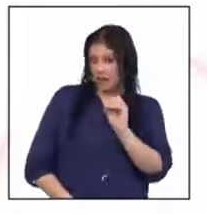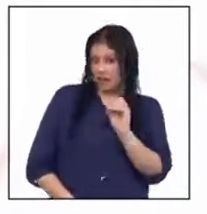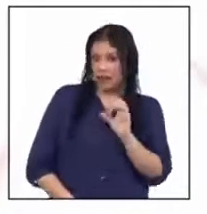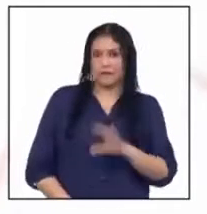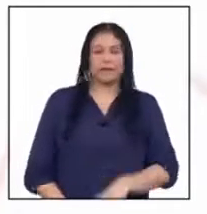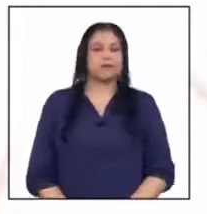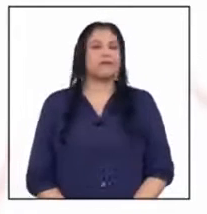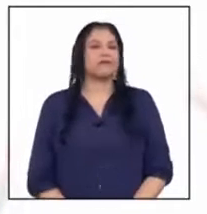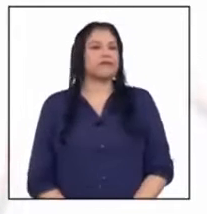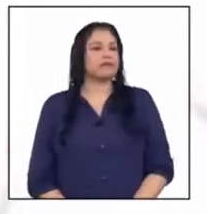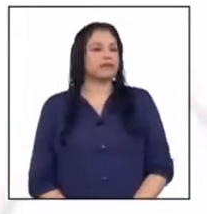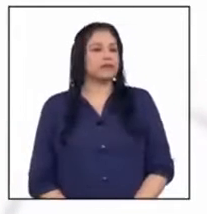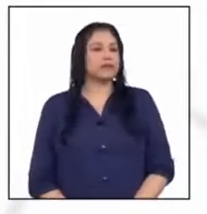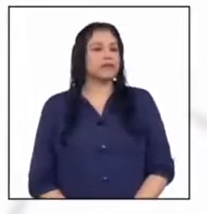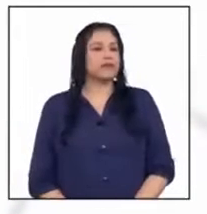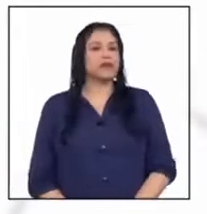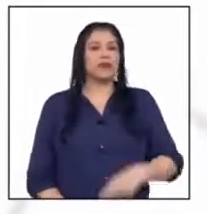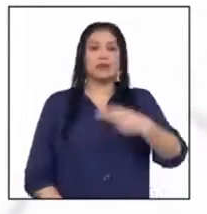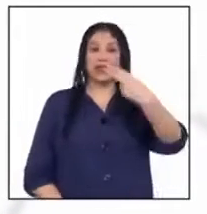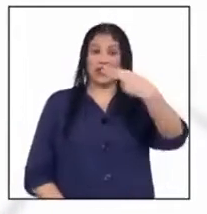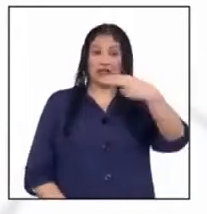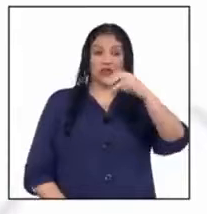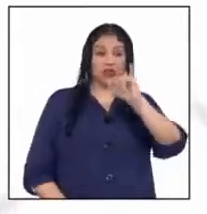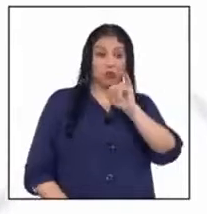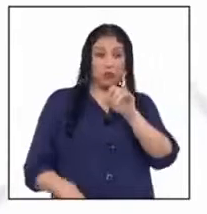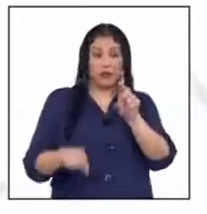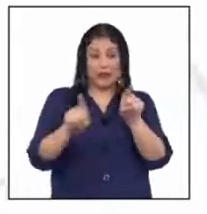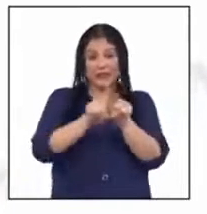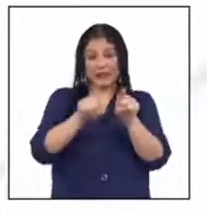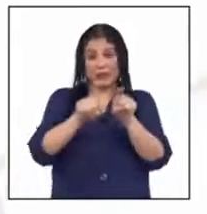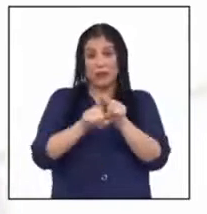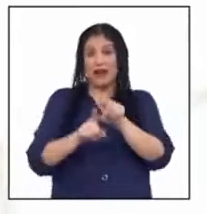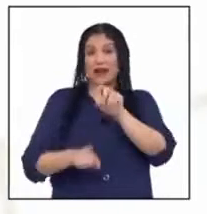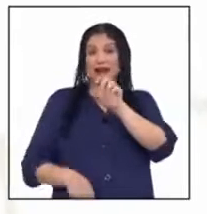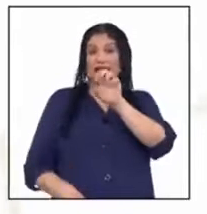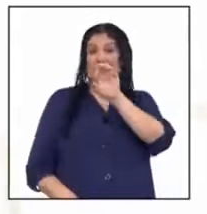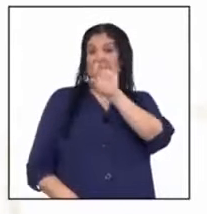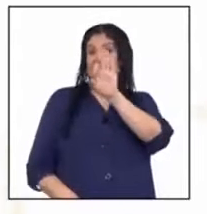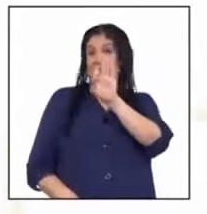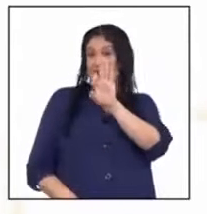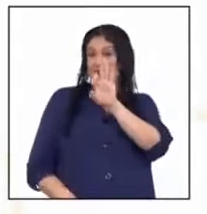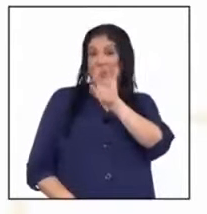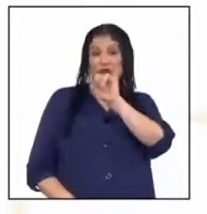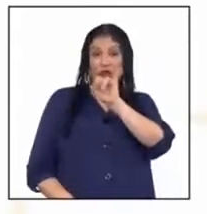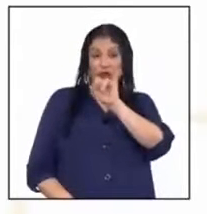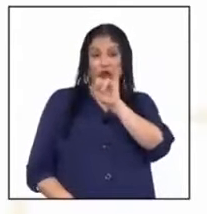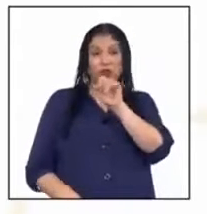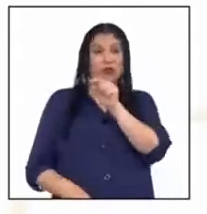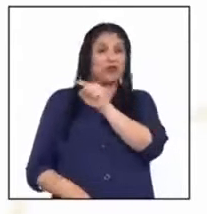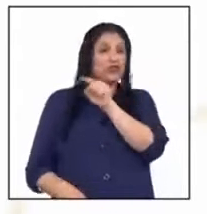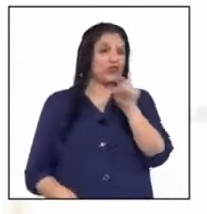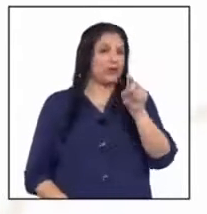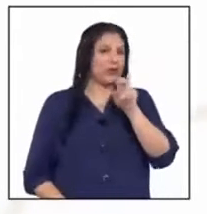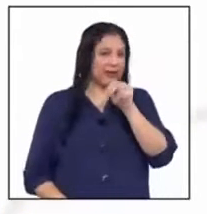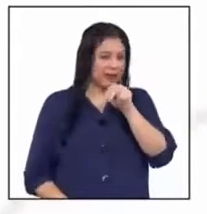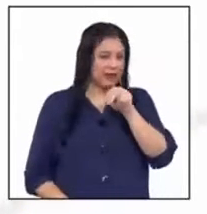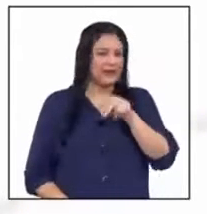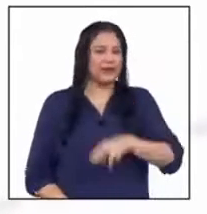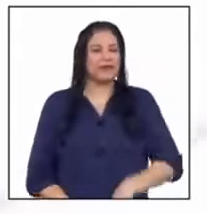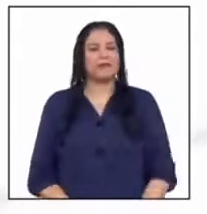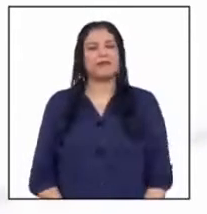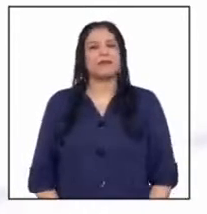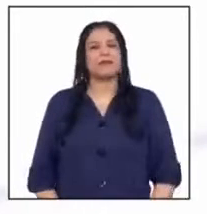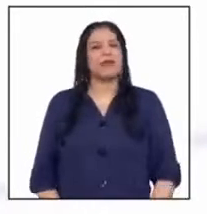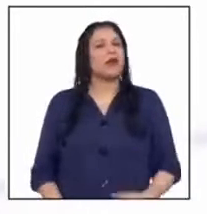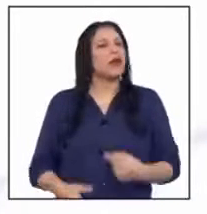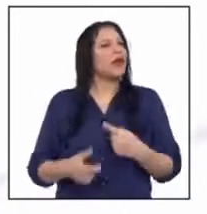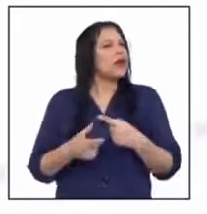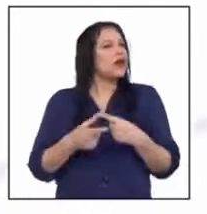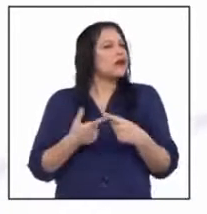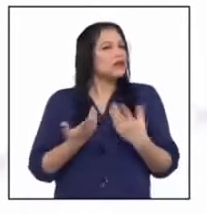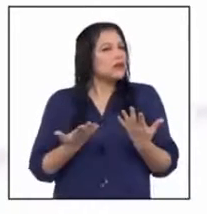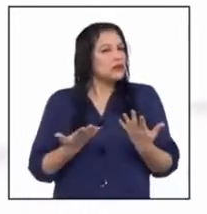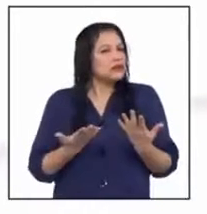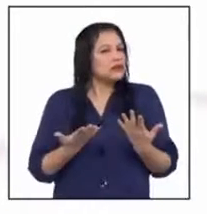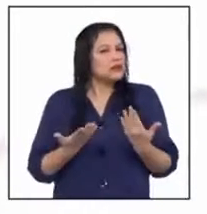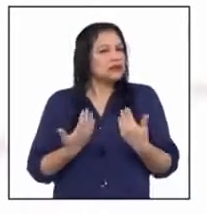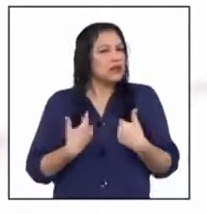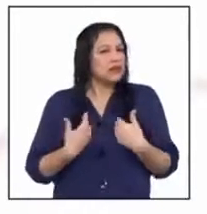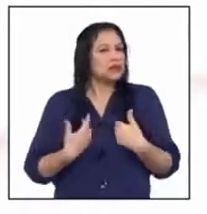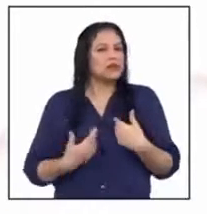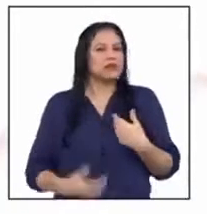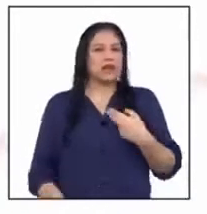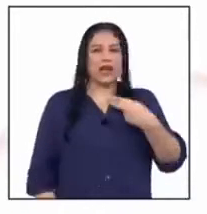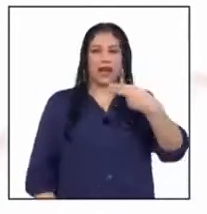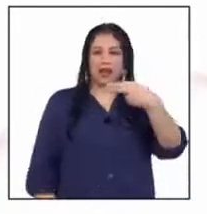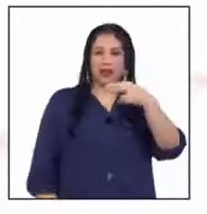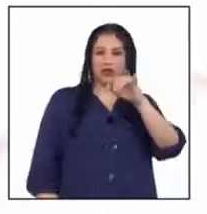decir, H sub 1 es igual a F sub 1 sobre n. Entonces vamos a tener H